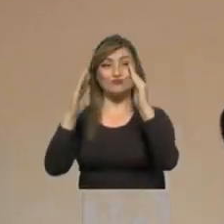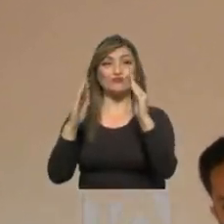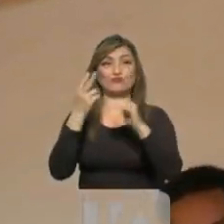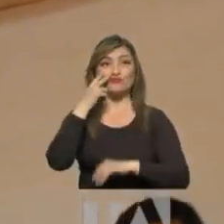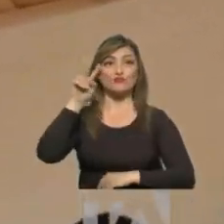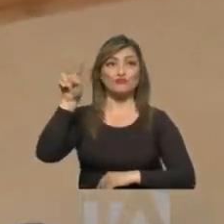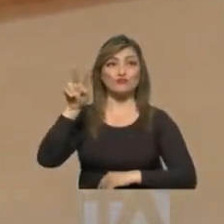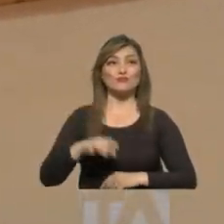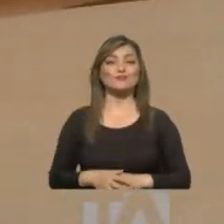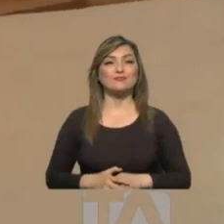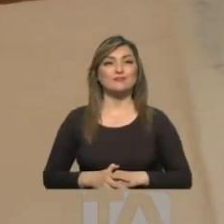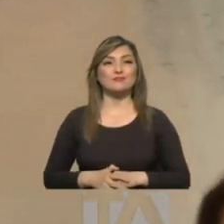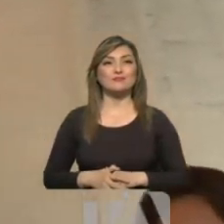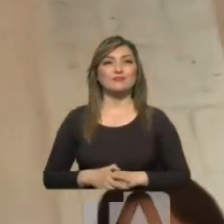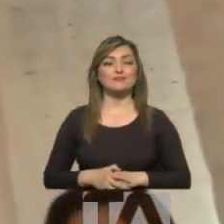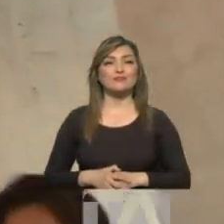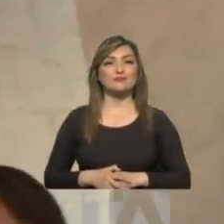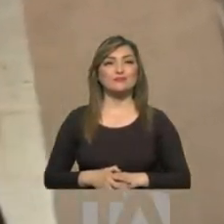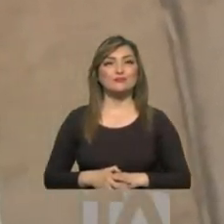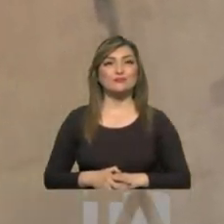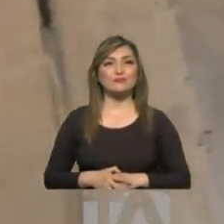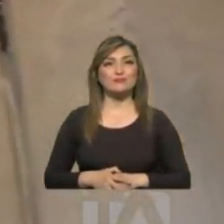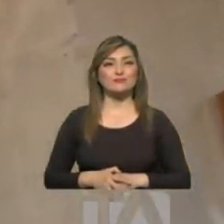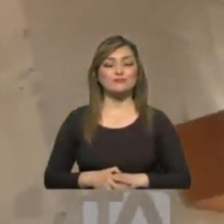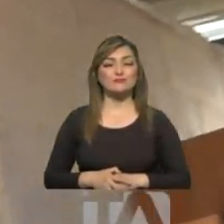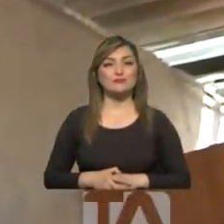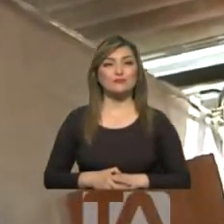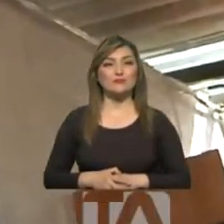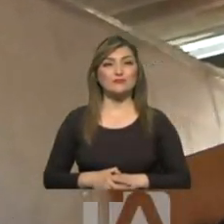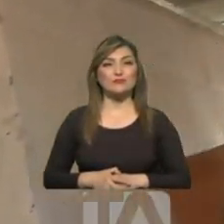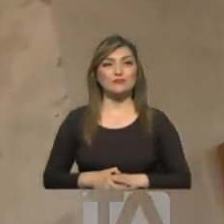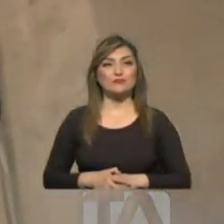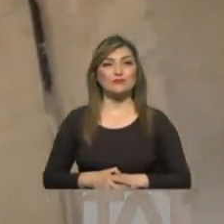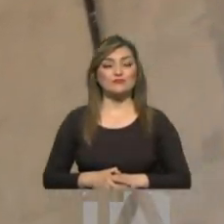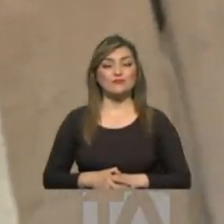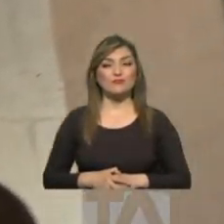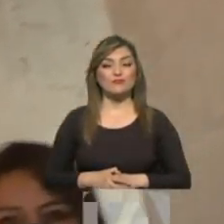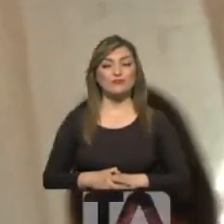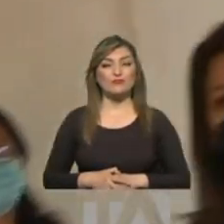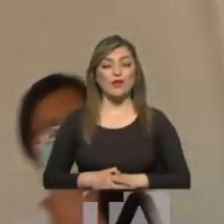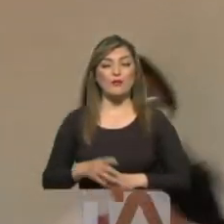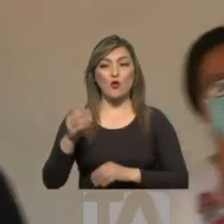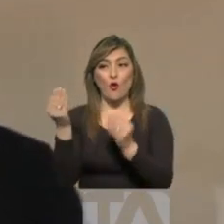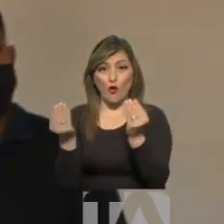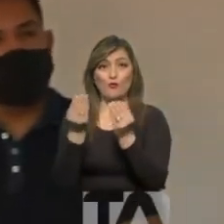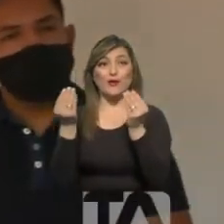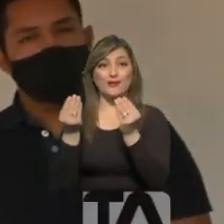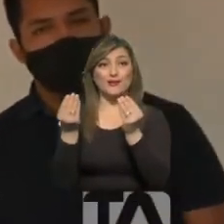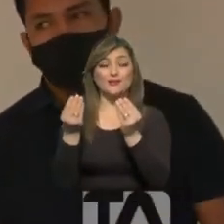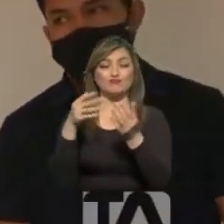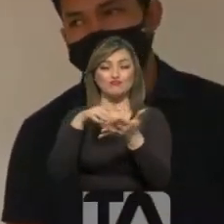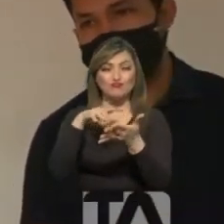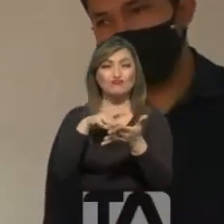pueden ver en este momento, que en realidad ha sido una muestra de cómo toda esa unión entre, por ejemplo, los jóvenes de la